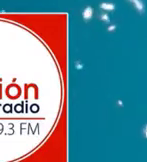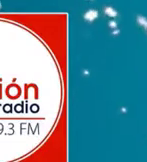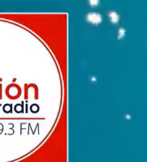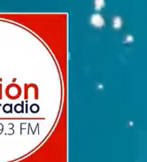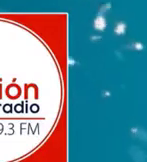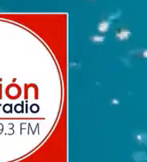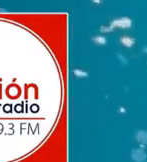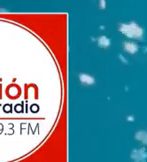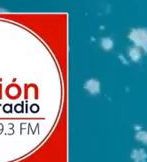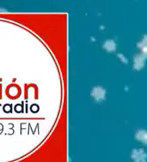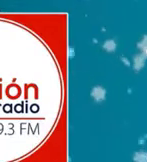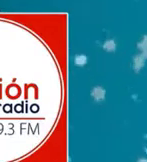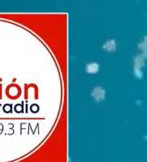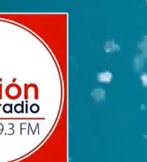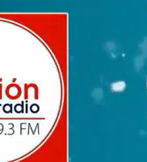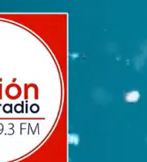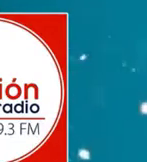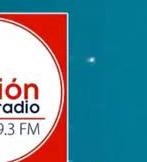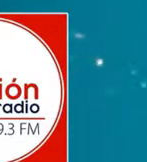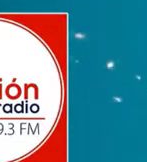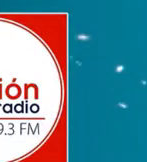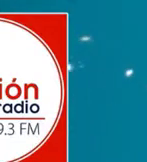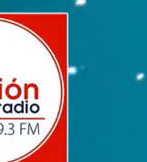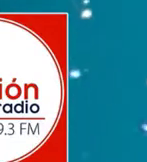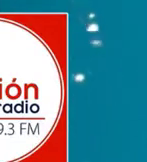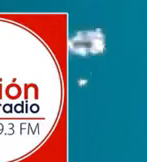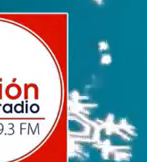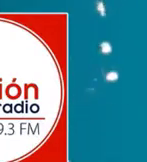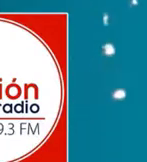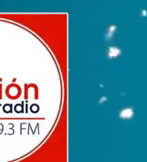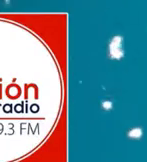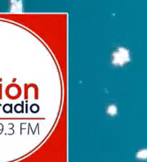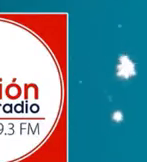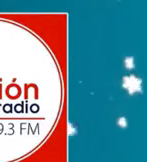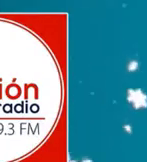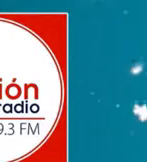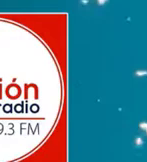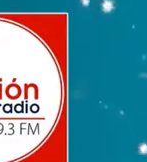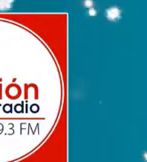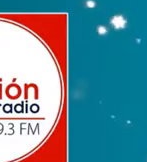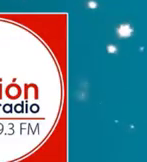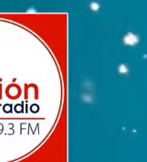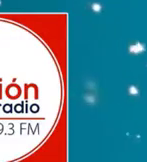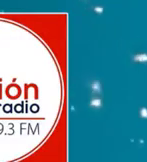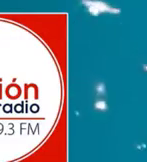Periodismo diferente. Volvemos en un momento.